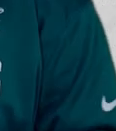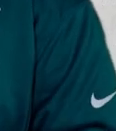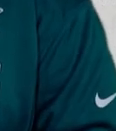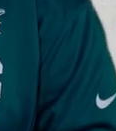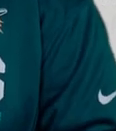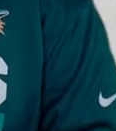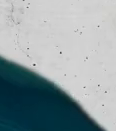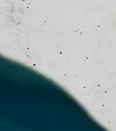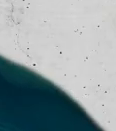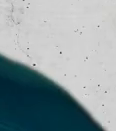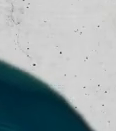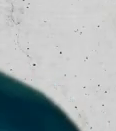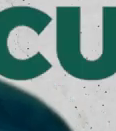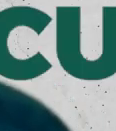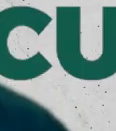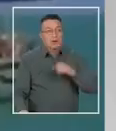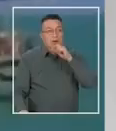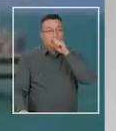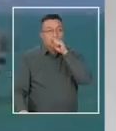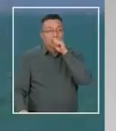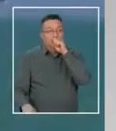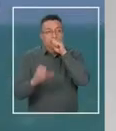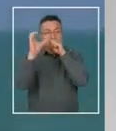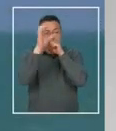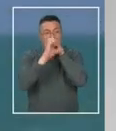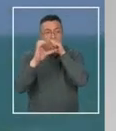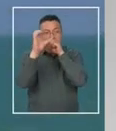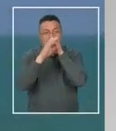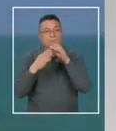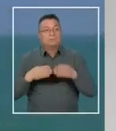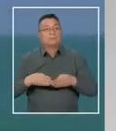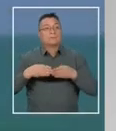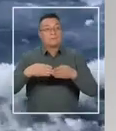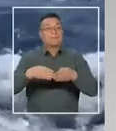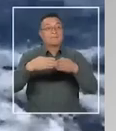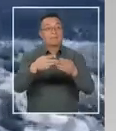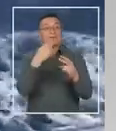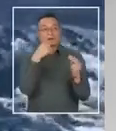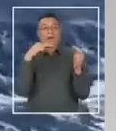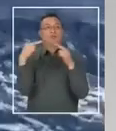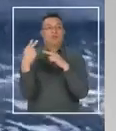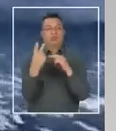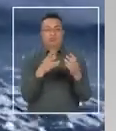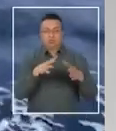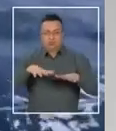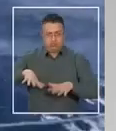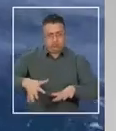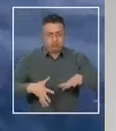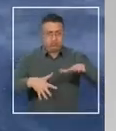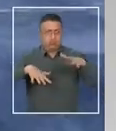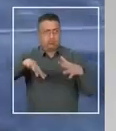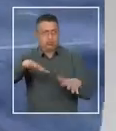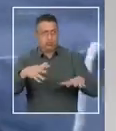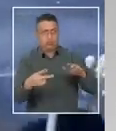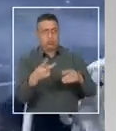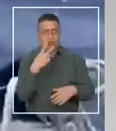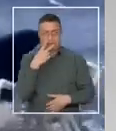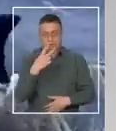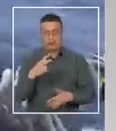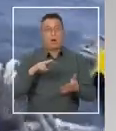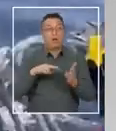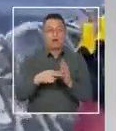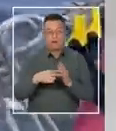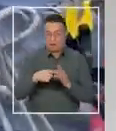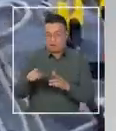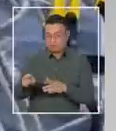Las orcas se están rebelando. Vení, que te cuento. Un yate puede tener imprevistos con el viento, las corrientes, aunque es llamativo que el problema